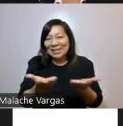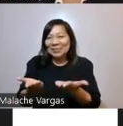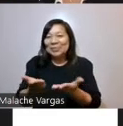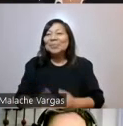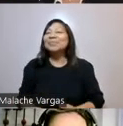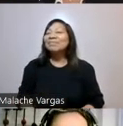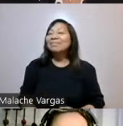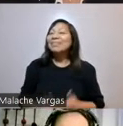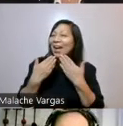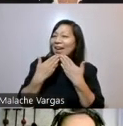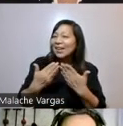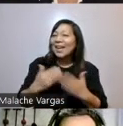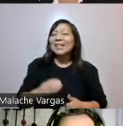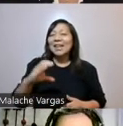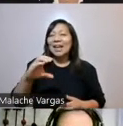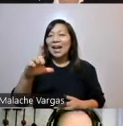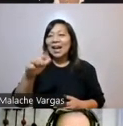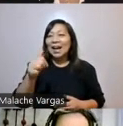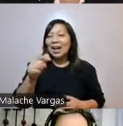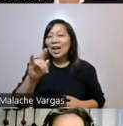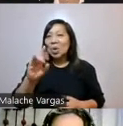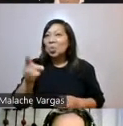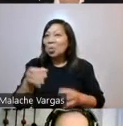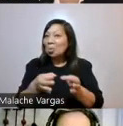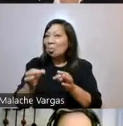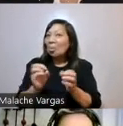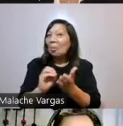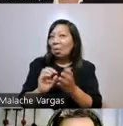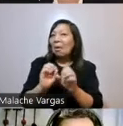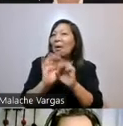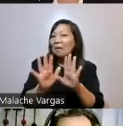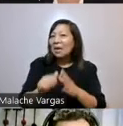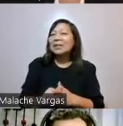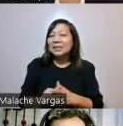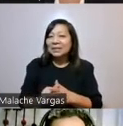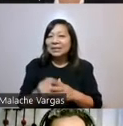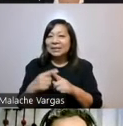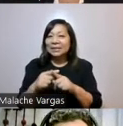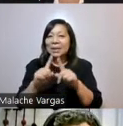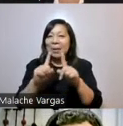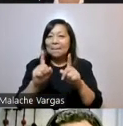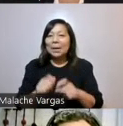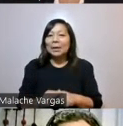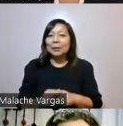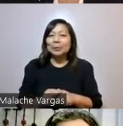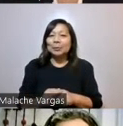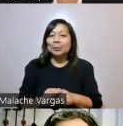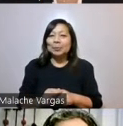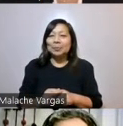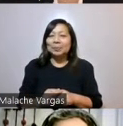Muchas gracias, Claudia, por la buena explicación que nos has dado. Hay varias preguntas al respecto, vamos a tratar